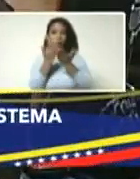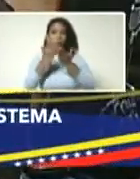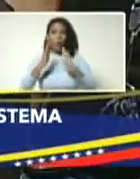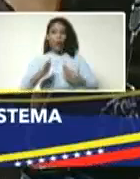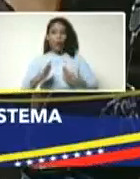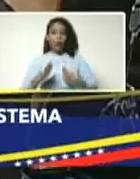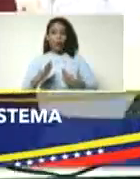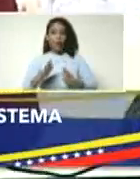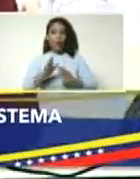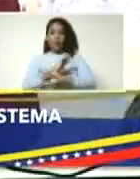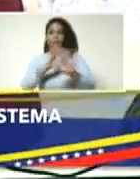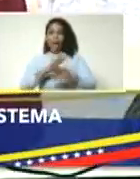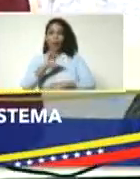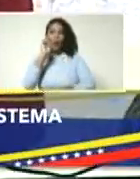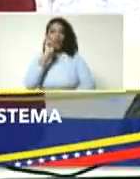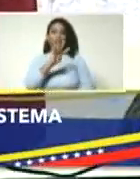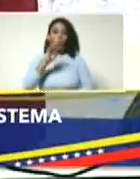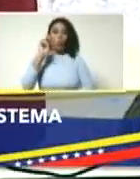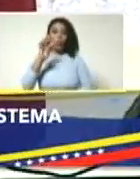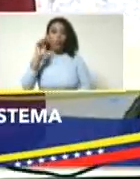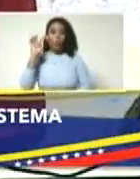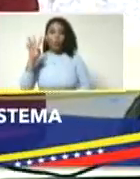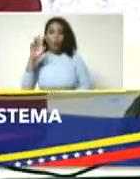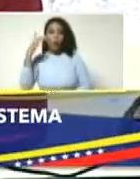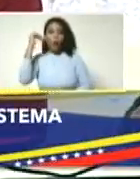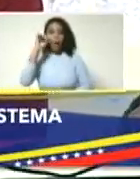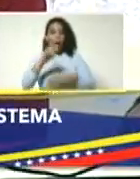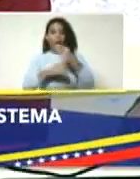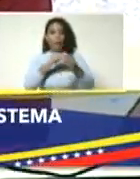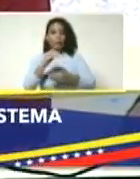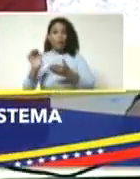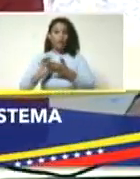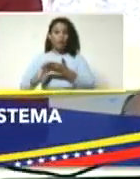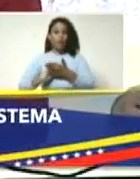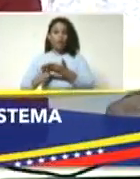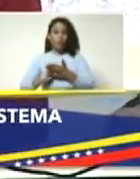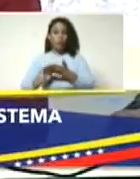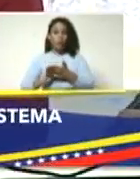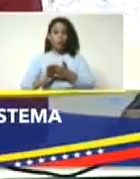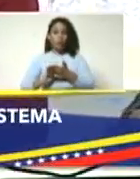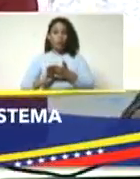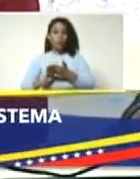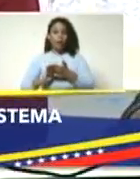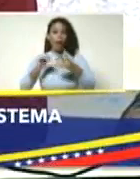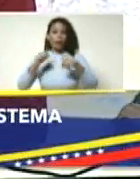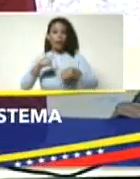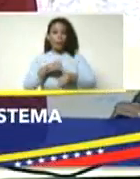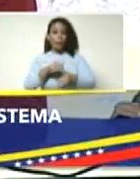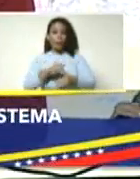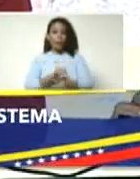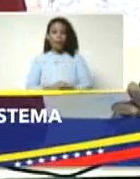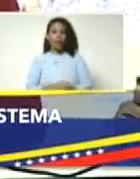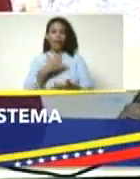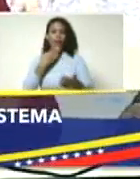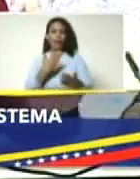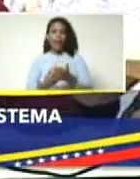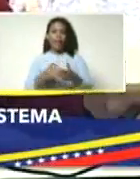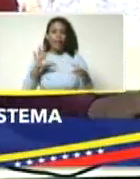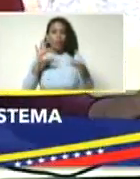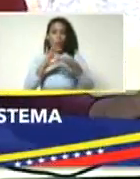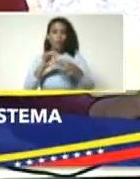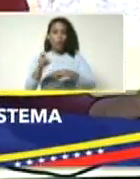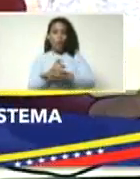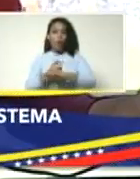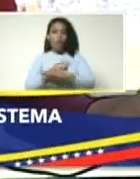ya 444 están siendo o ya fueron recuperadas o están siendo recuperadas en este momento. Gracias a la articulación del